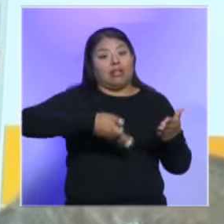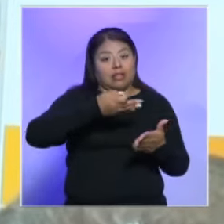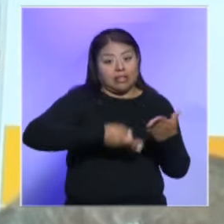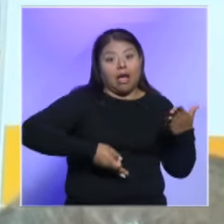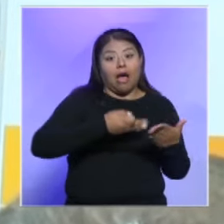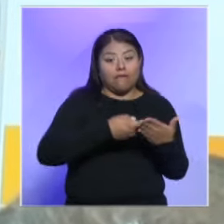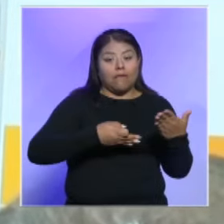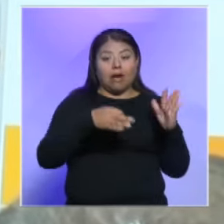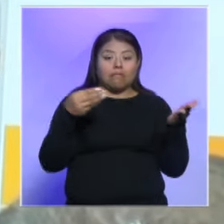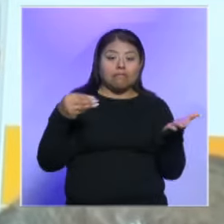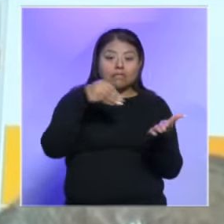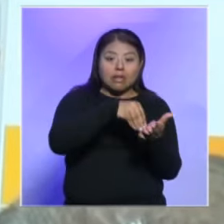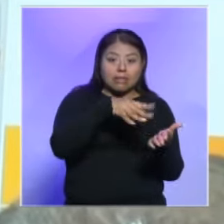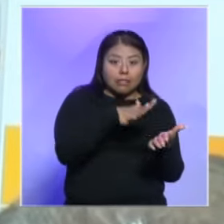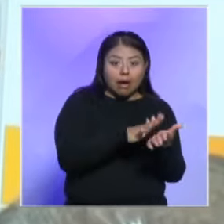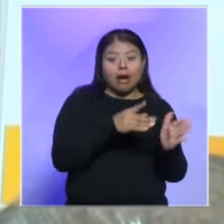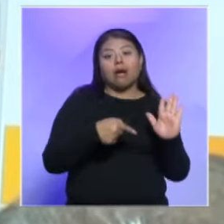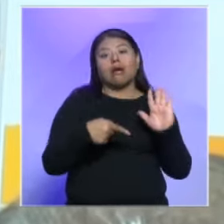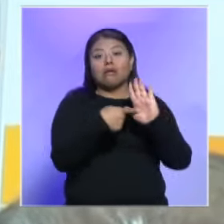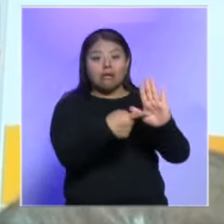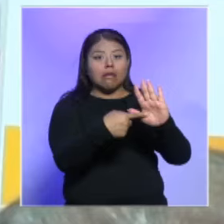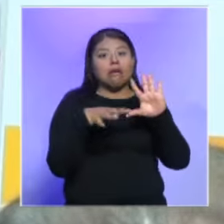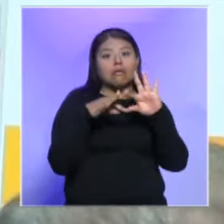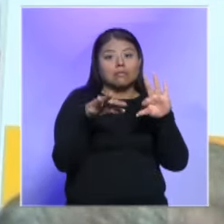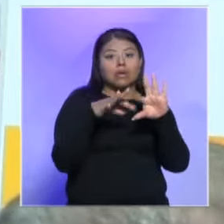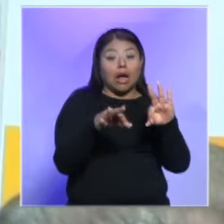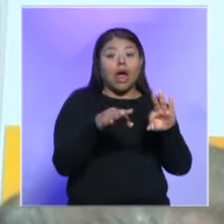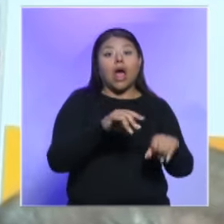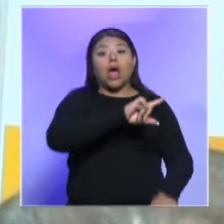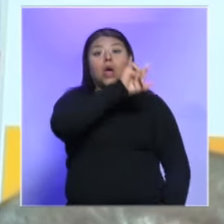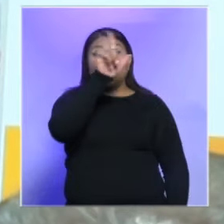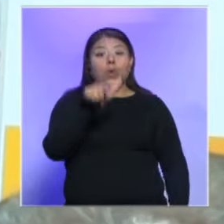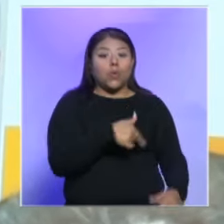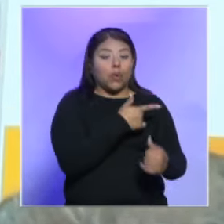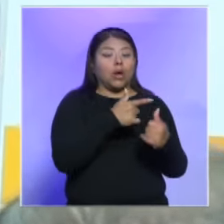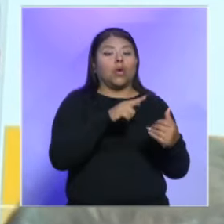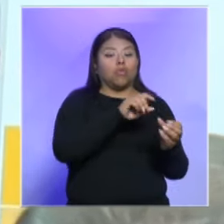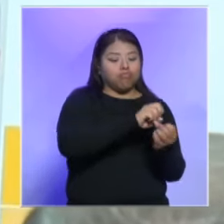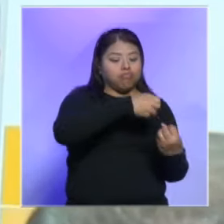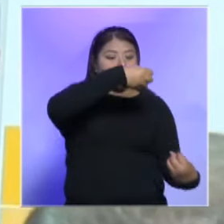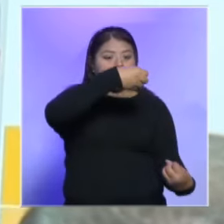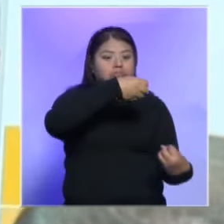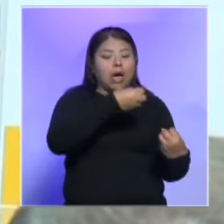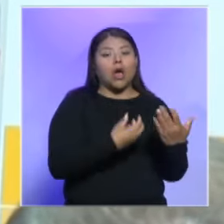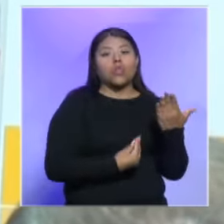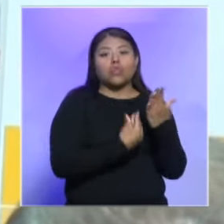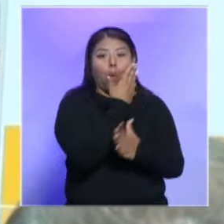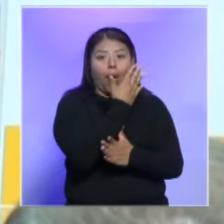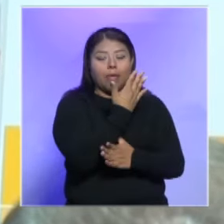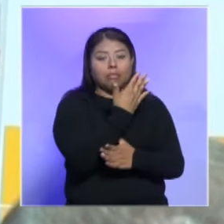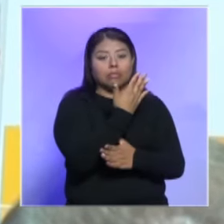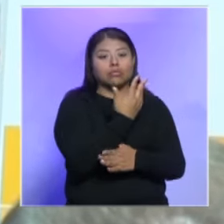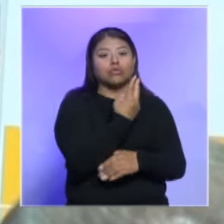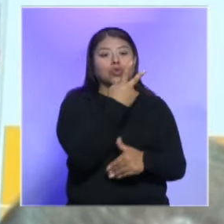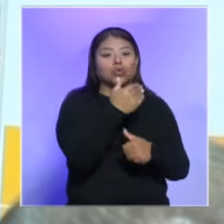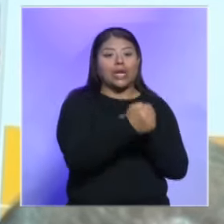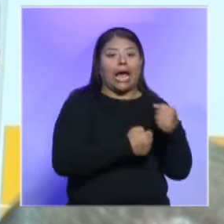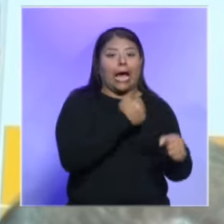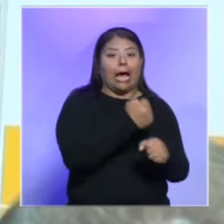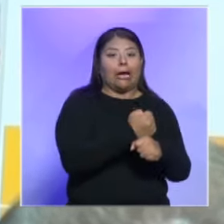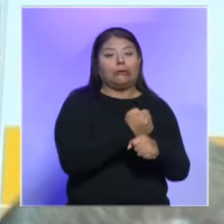para hacerla posible. Fue hasta esta reforma constitucional de 2014, es decir, 2 años después de que